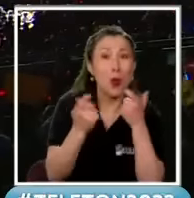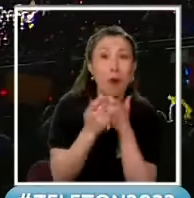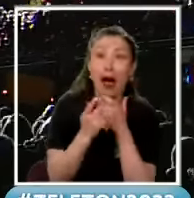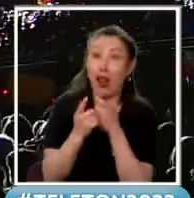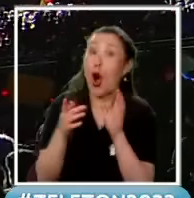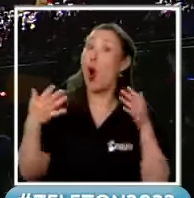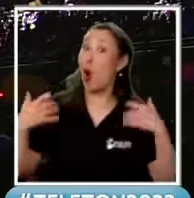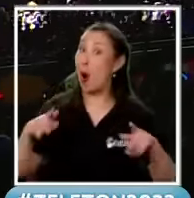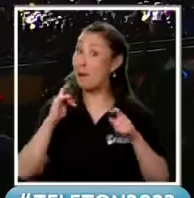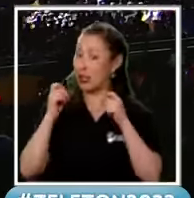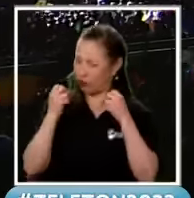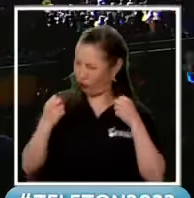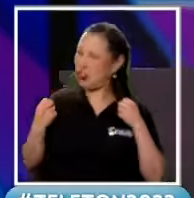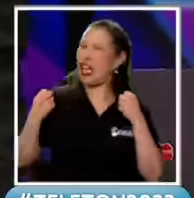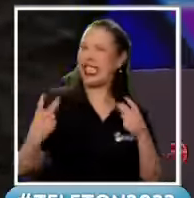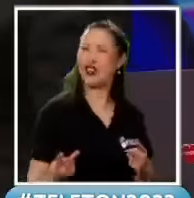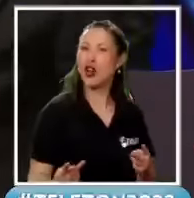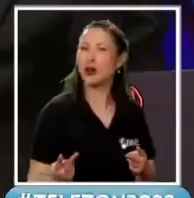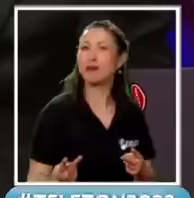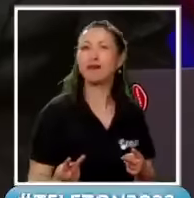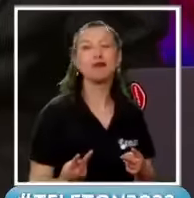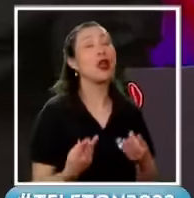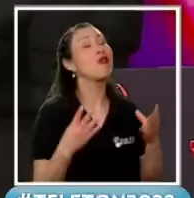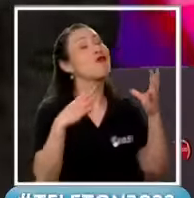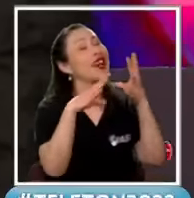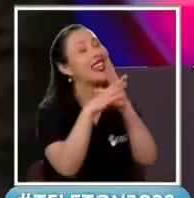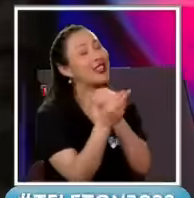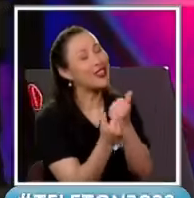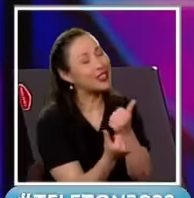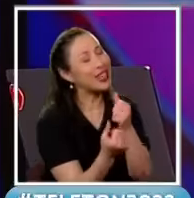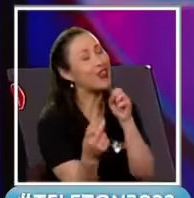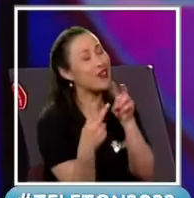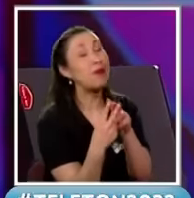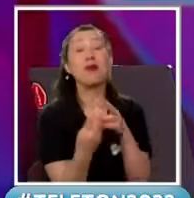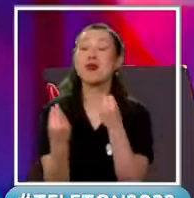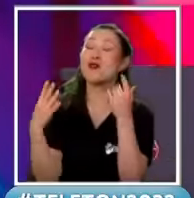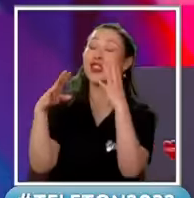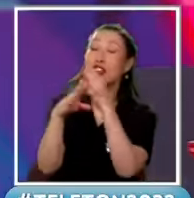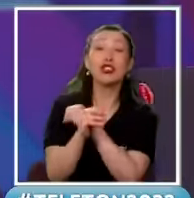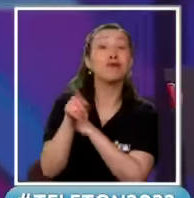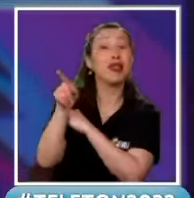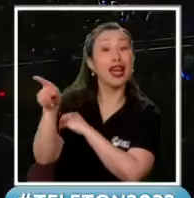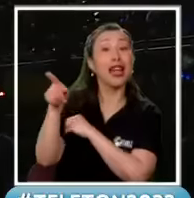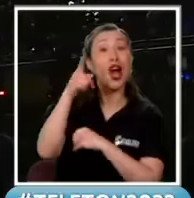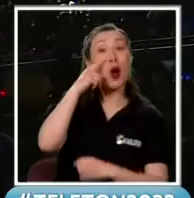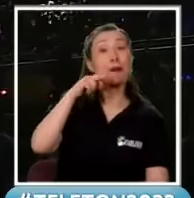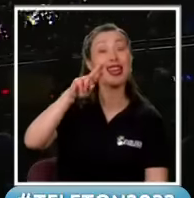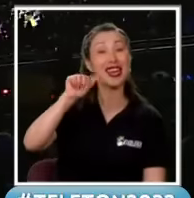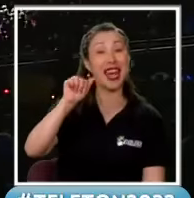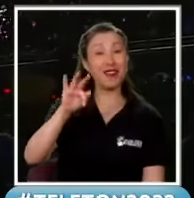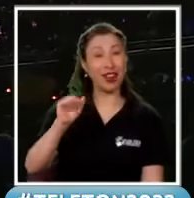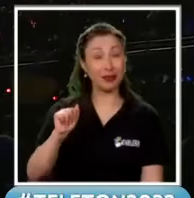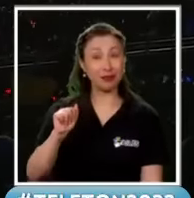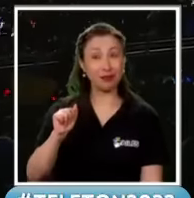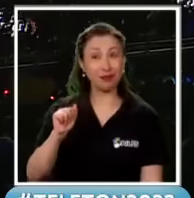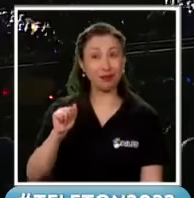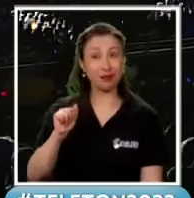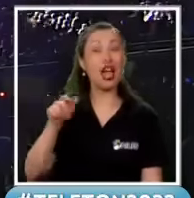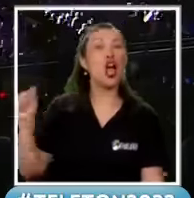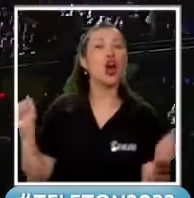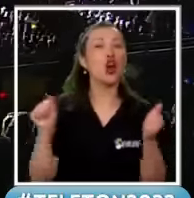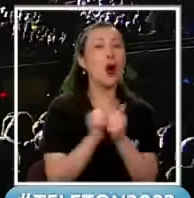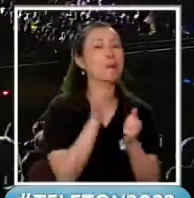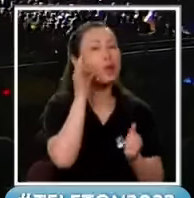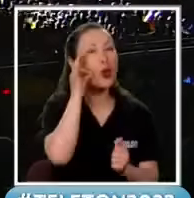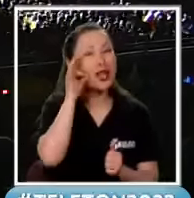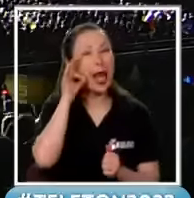arriesgado! ¡Buenas noches, nos vemos! ¡Buenas noches! Ahí está Rafa. Y María Luisa.